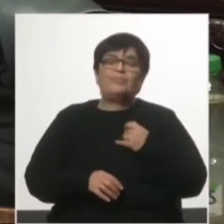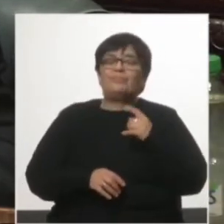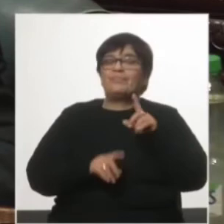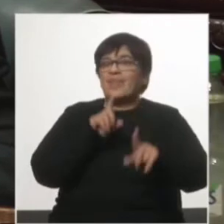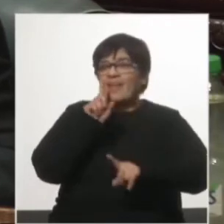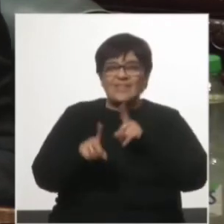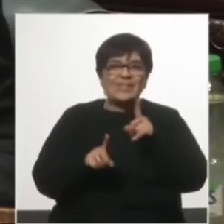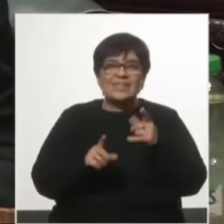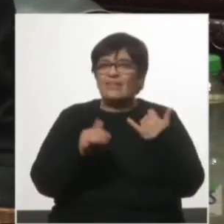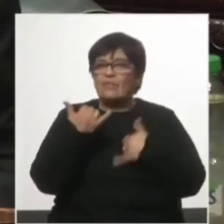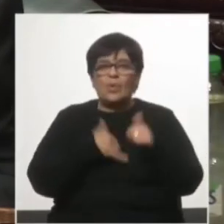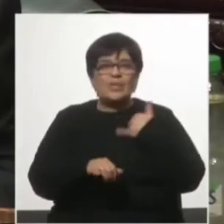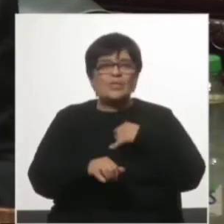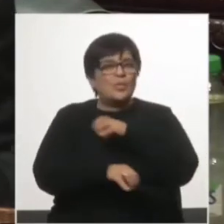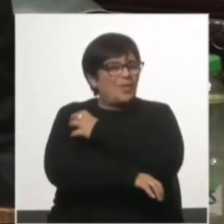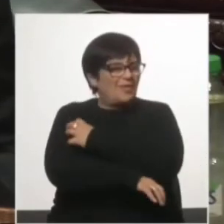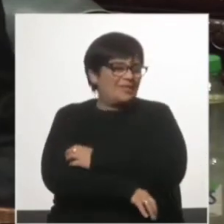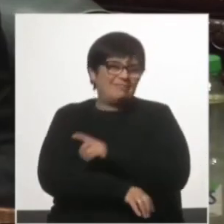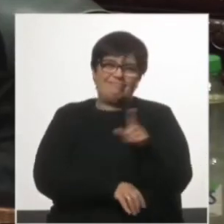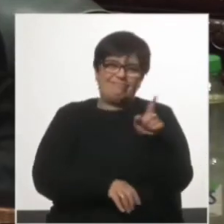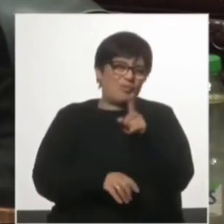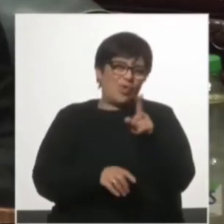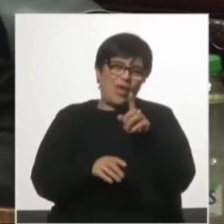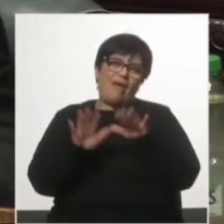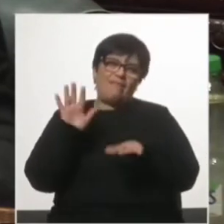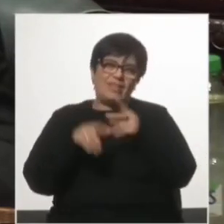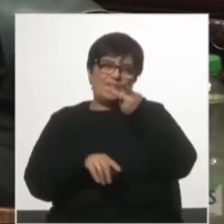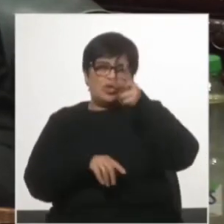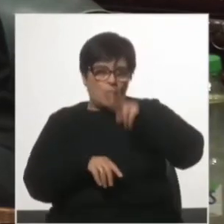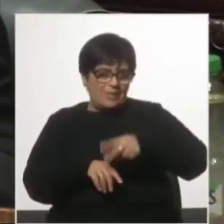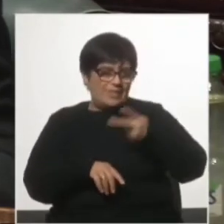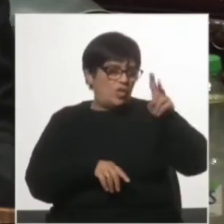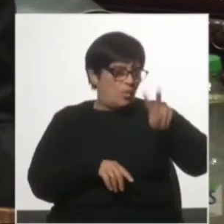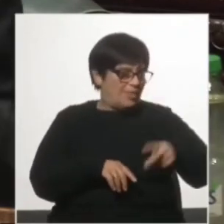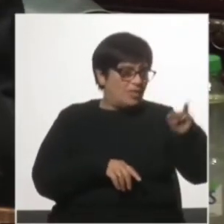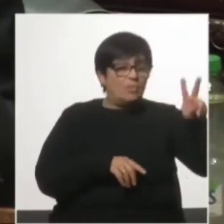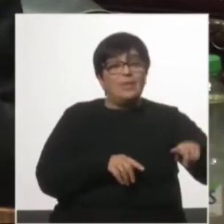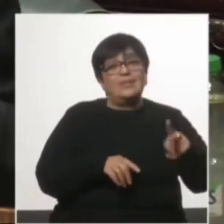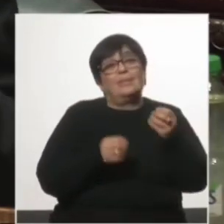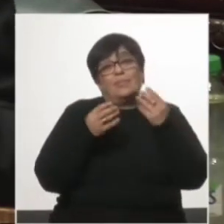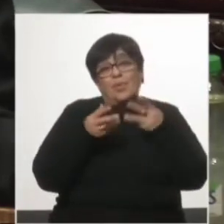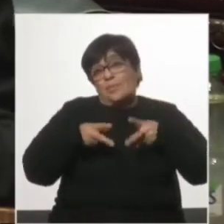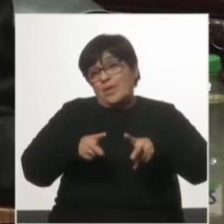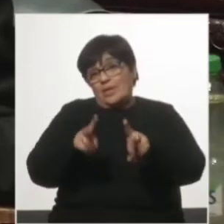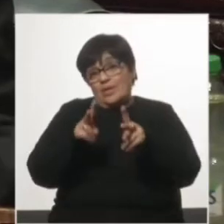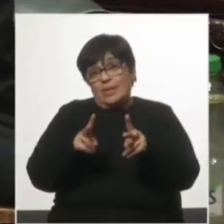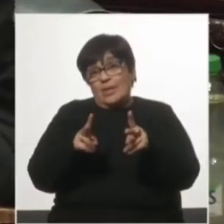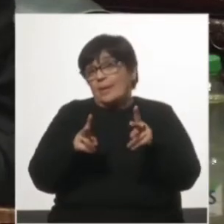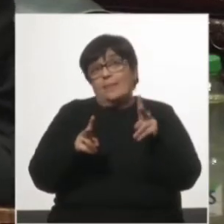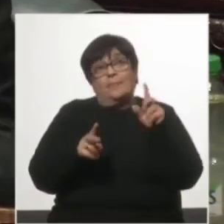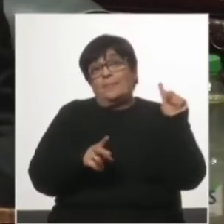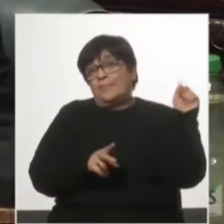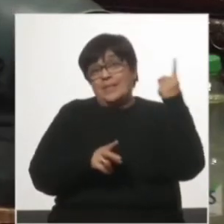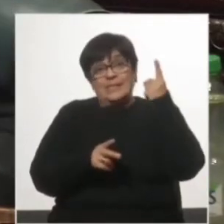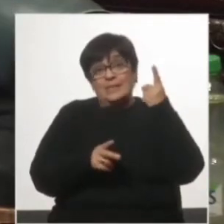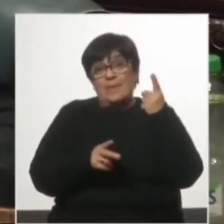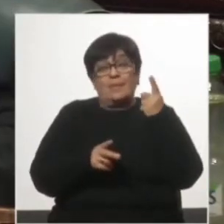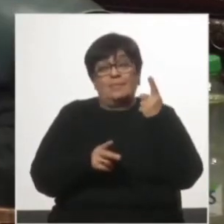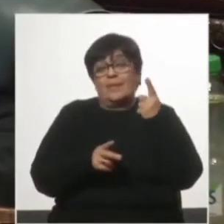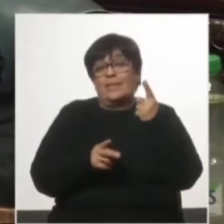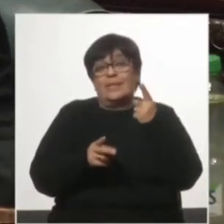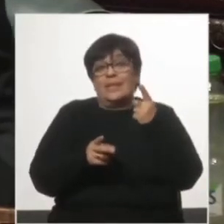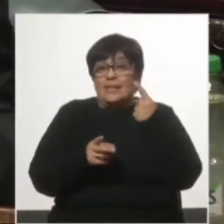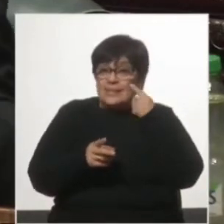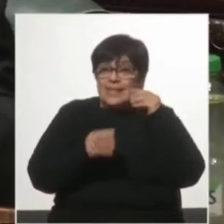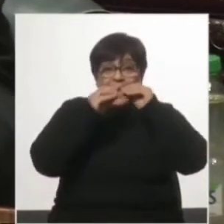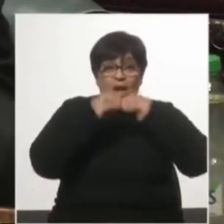los datos de pobreza cuando se toman bimensuales, por temas metodológicos. La pobreza se mide esencialmente en términos anuales.